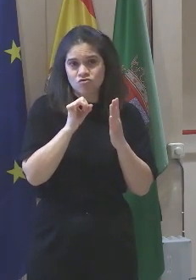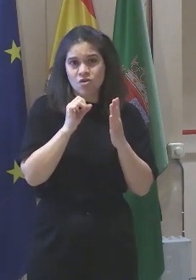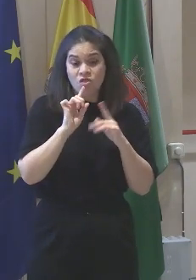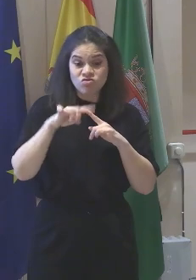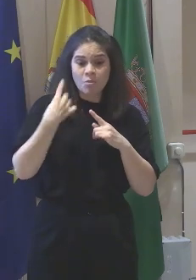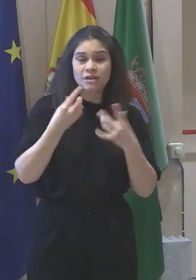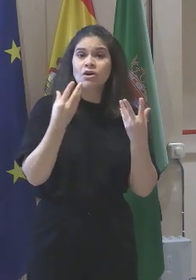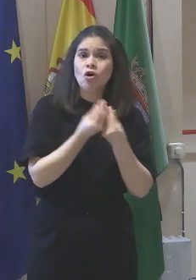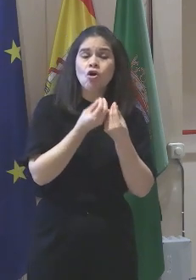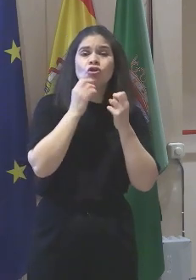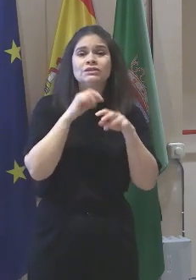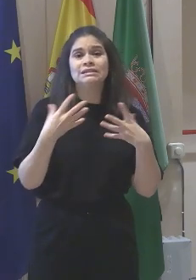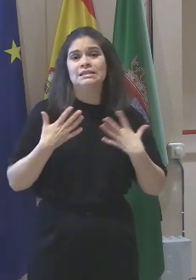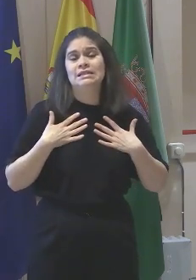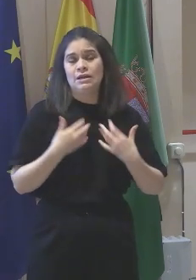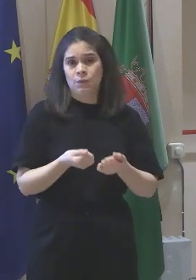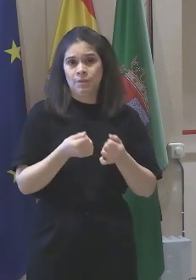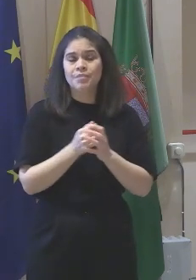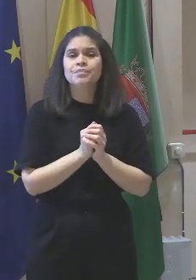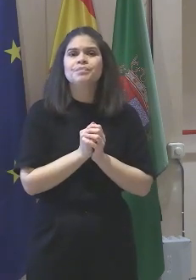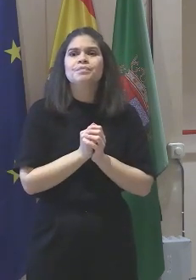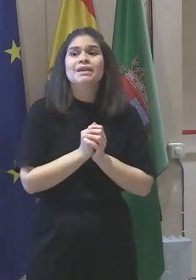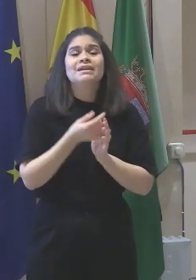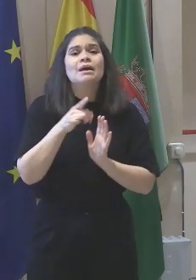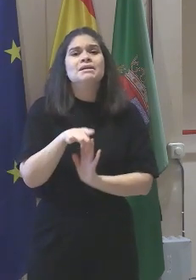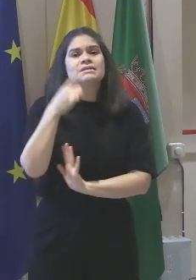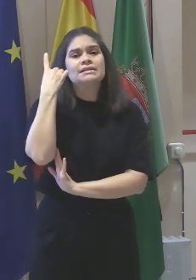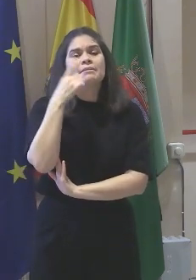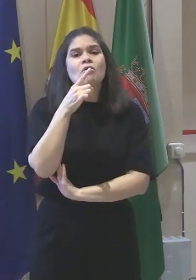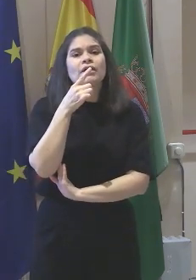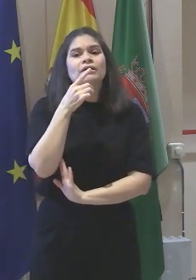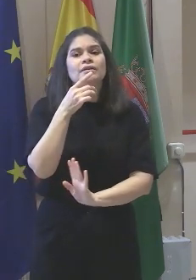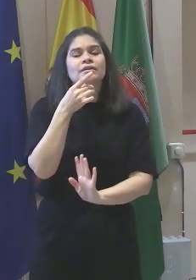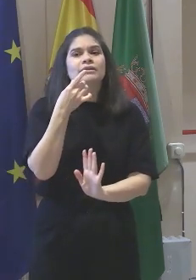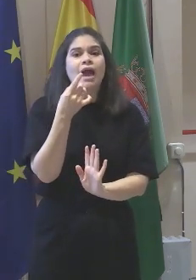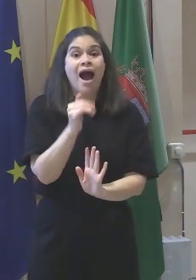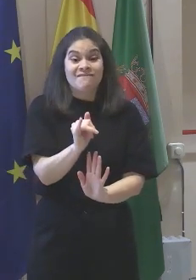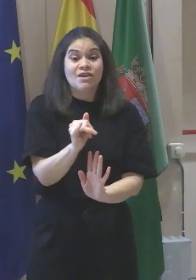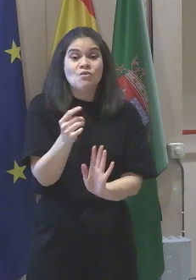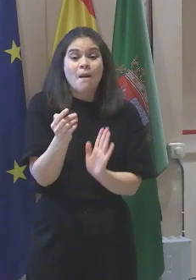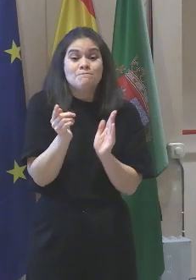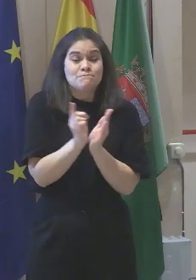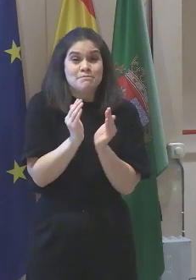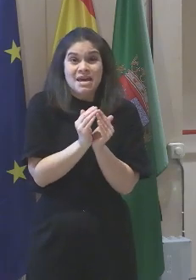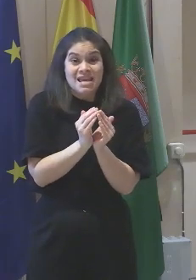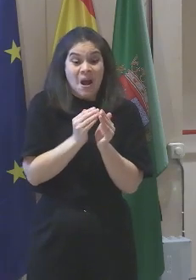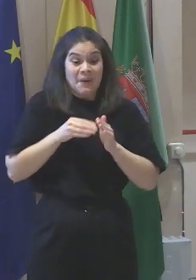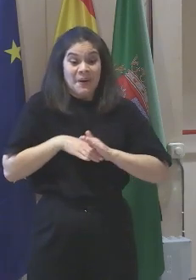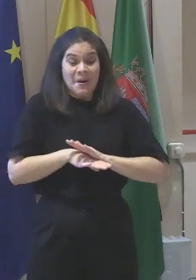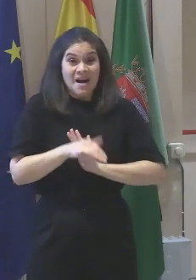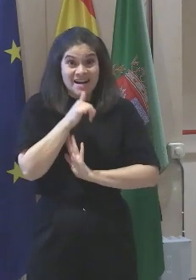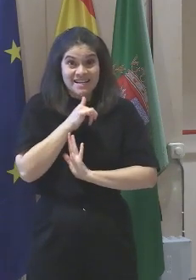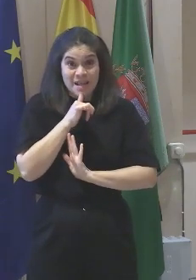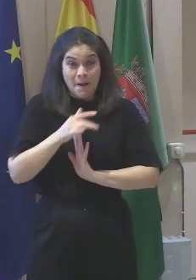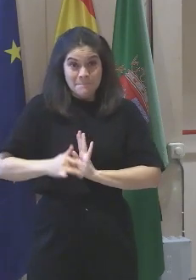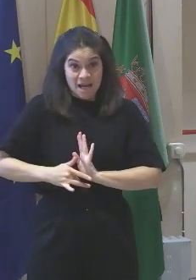o sin salud. Y también sabemos que mantener una pequeña reserva pancreática, es decir,